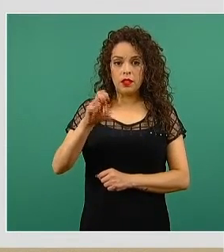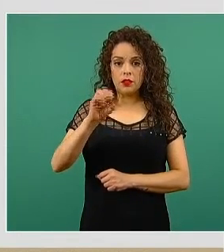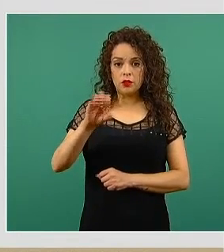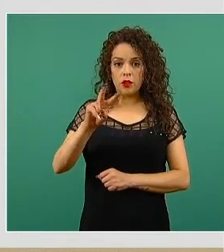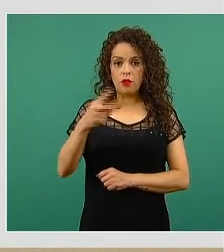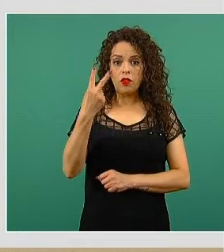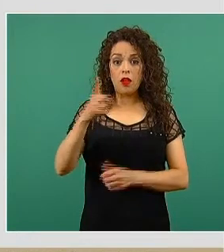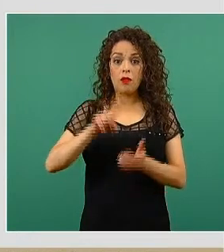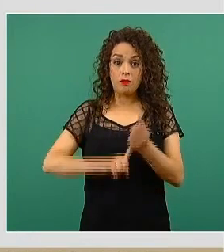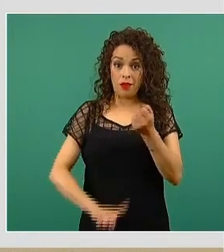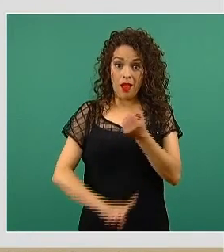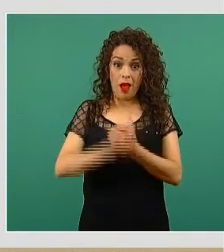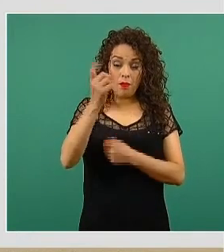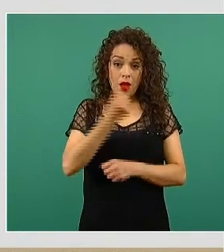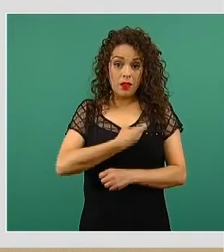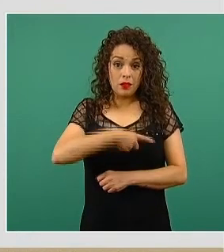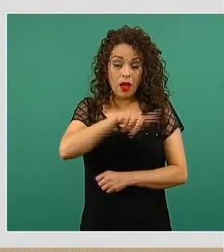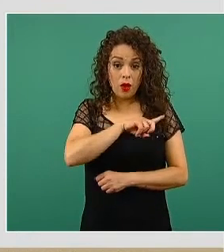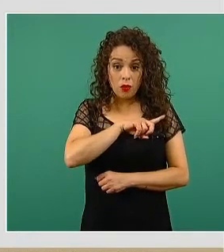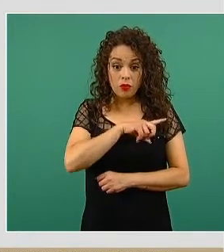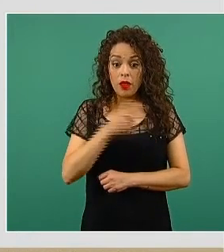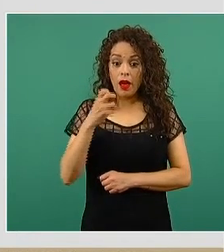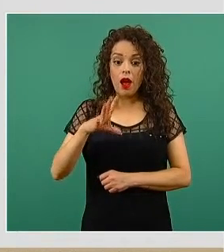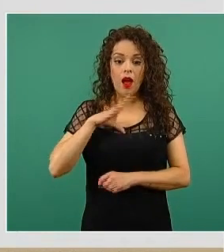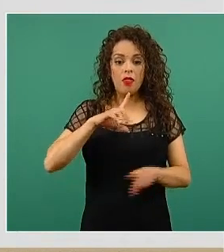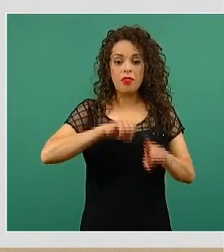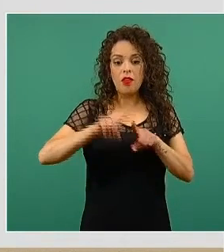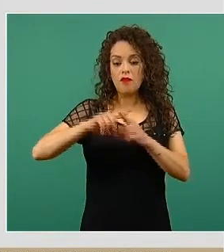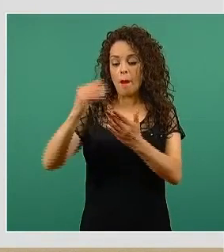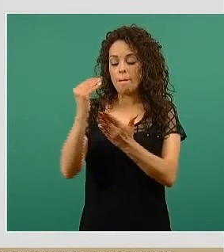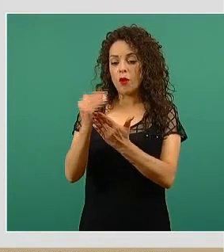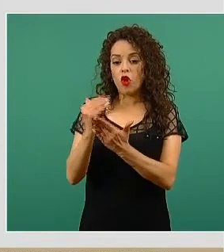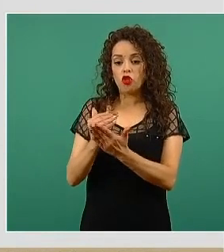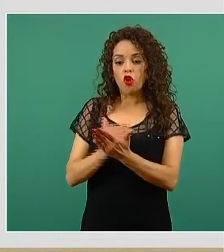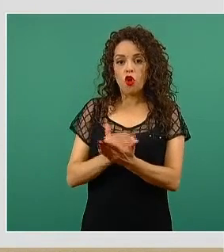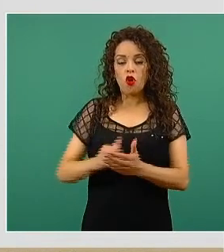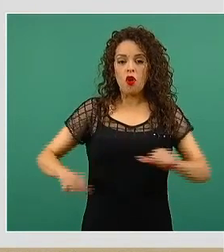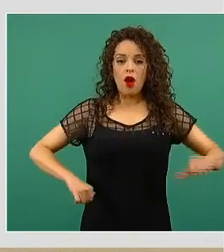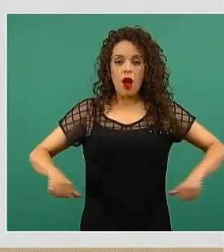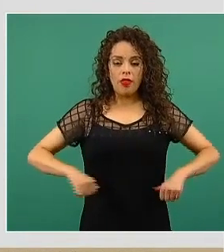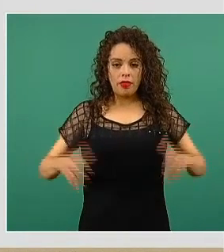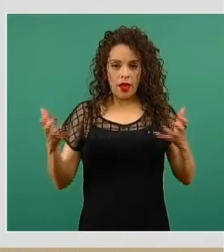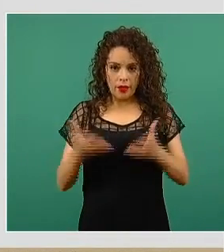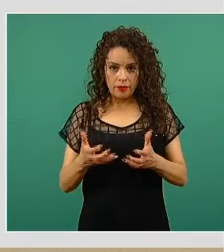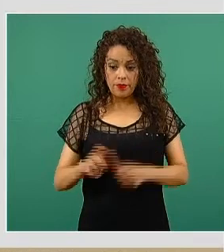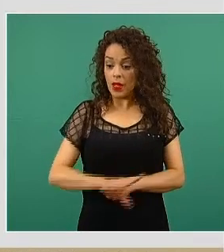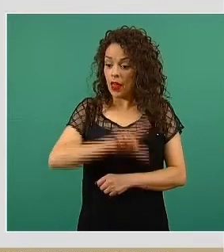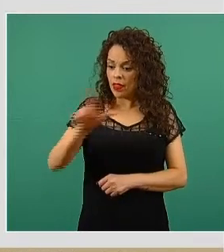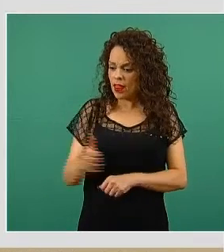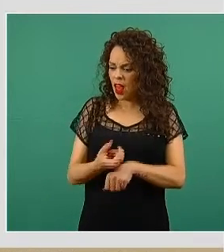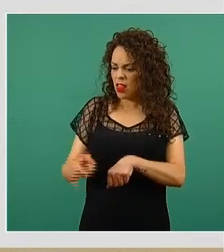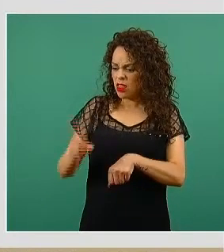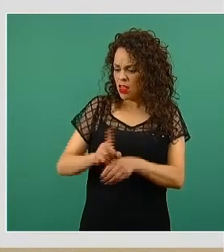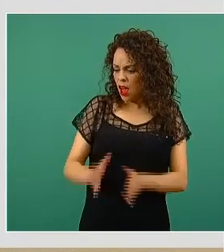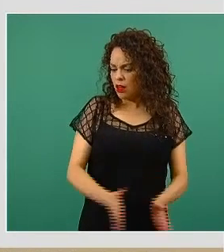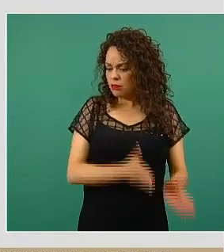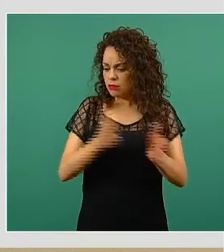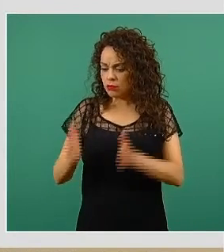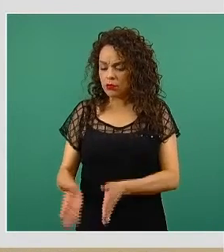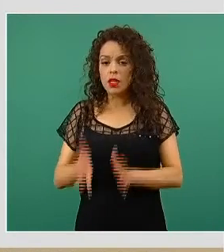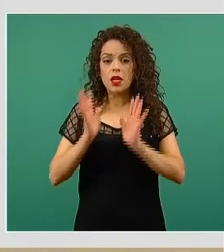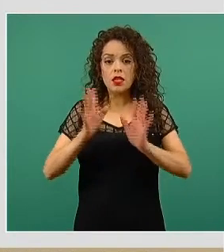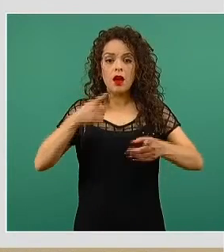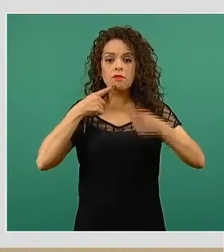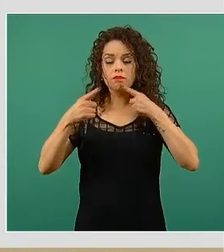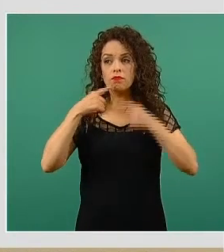sanitaria, lo cual activaba toda una serie de protocolos y acciones. Así también, días después, se daba el acuerdo por el cual